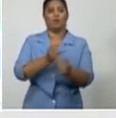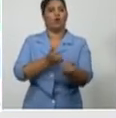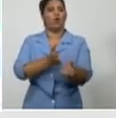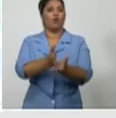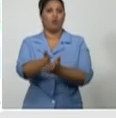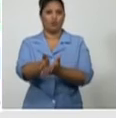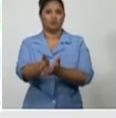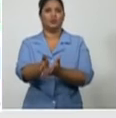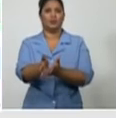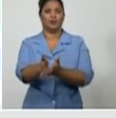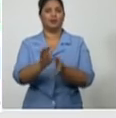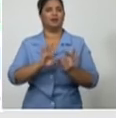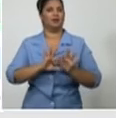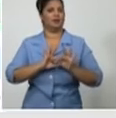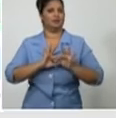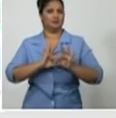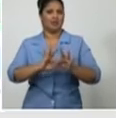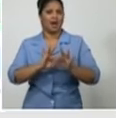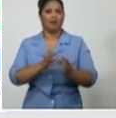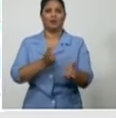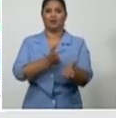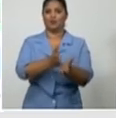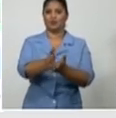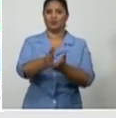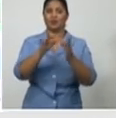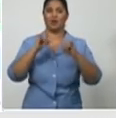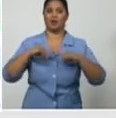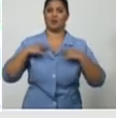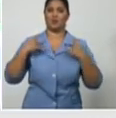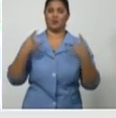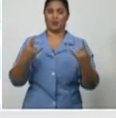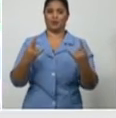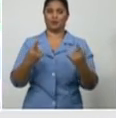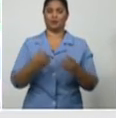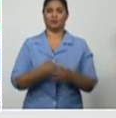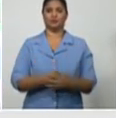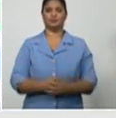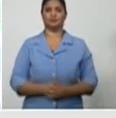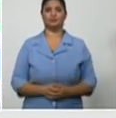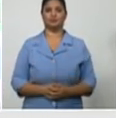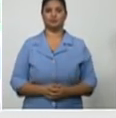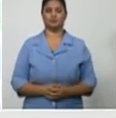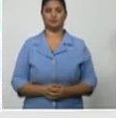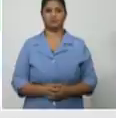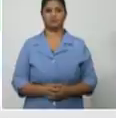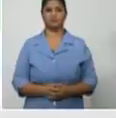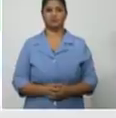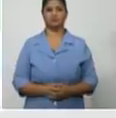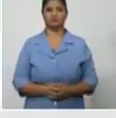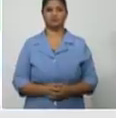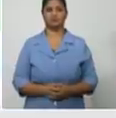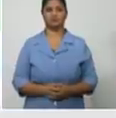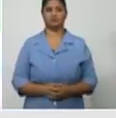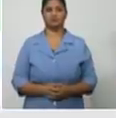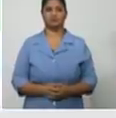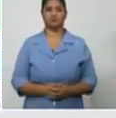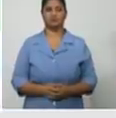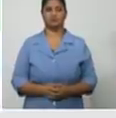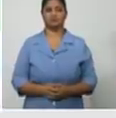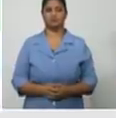graves, que no obstante los protocolos, no obstante las atenciones, las maniobras que se pueden